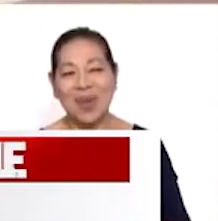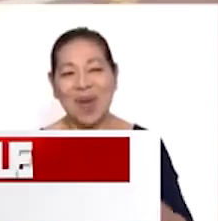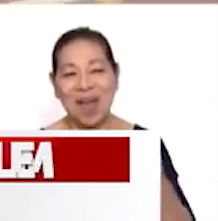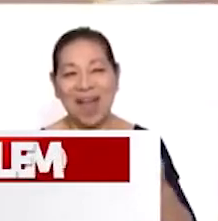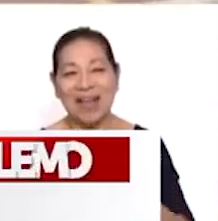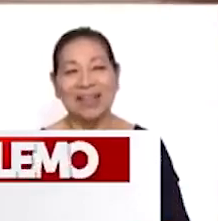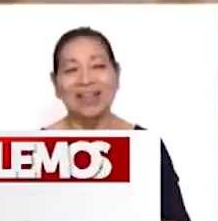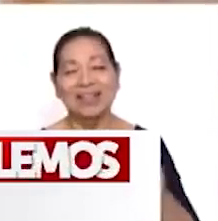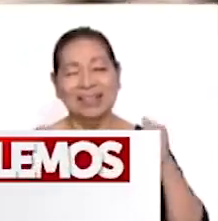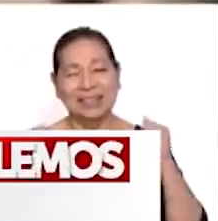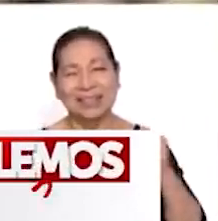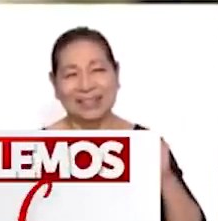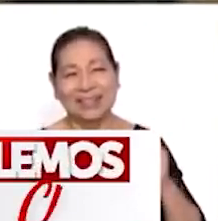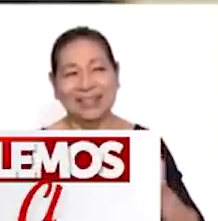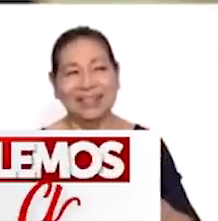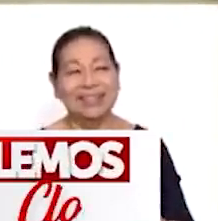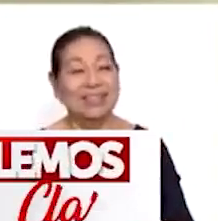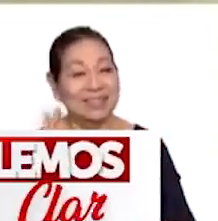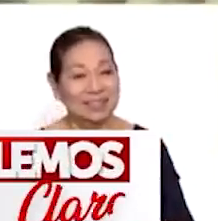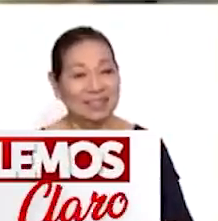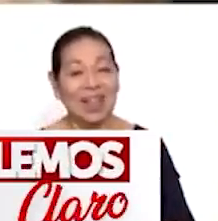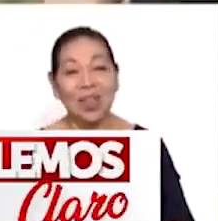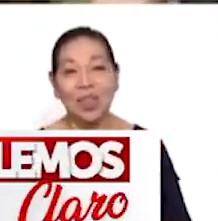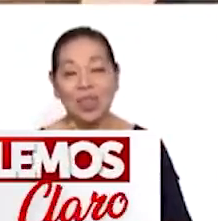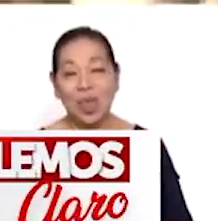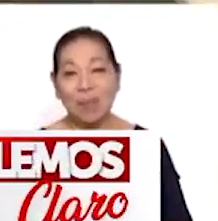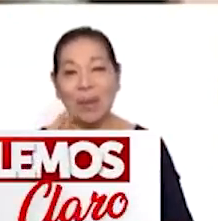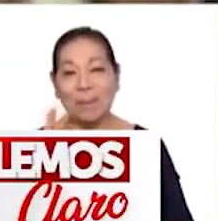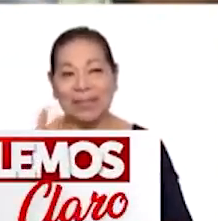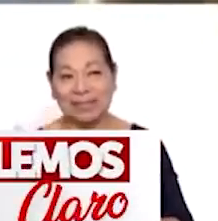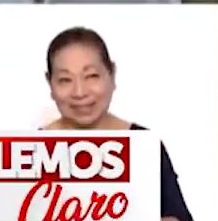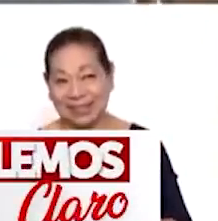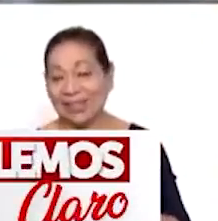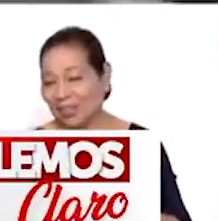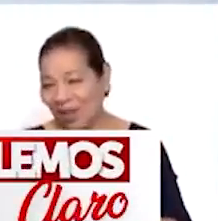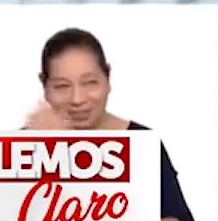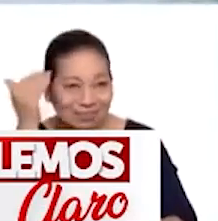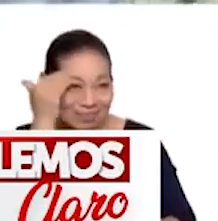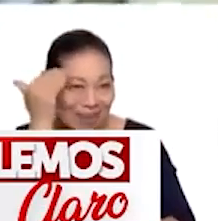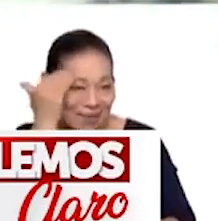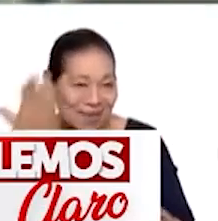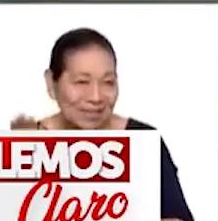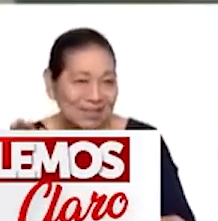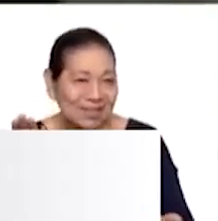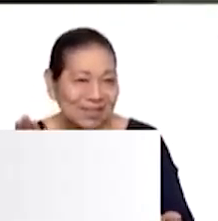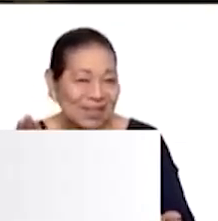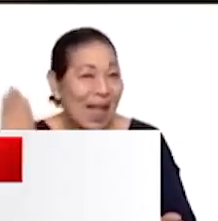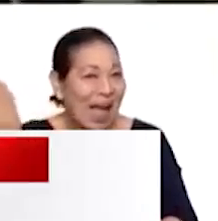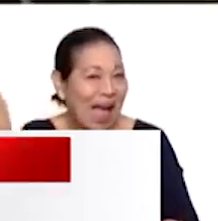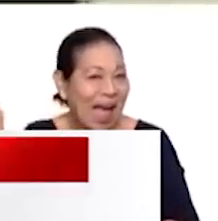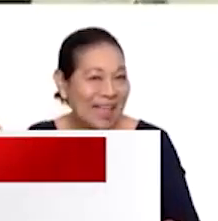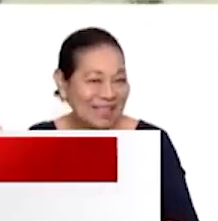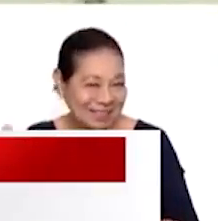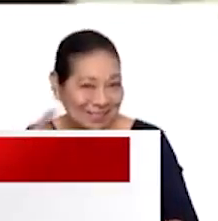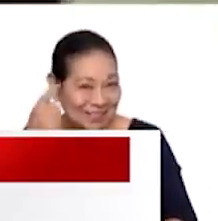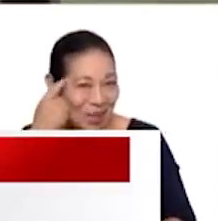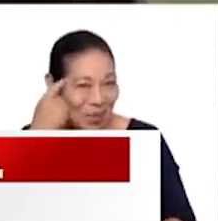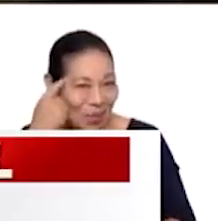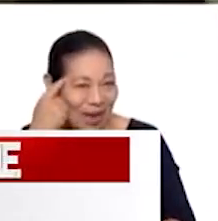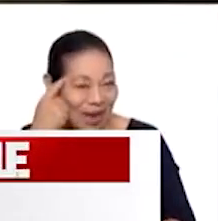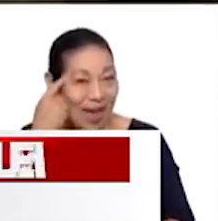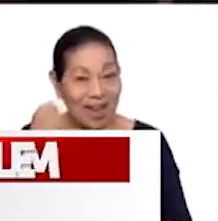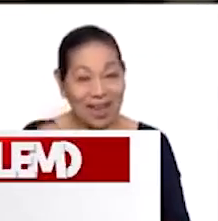de presidenta tiene que haber? O sea, ¿no le dan el tiempo que ha estado para que compre ese reloj? Claro.